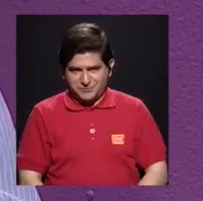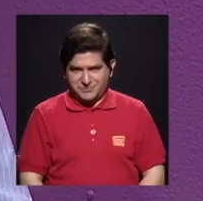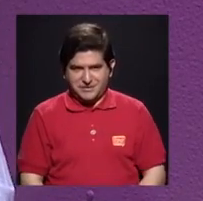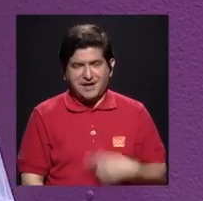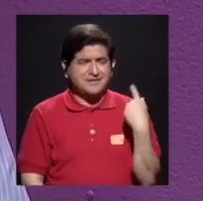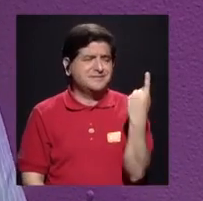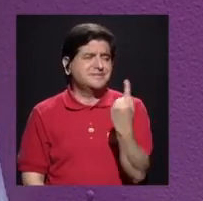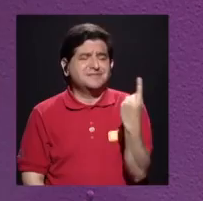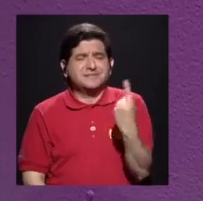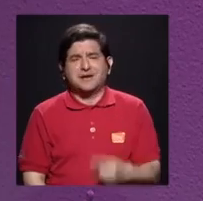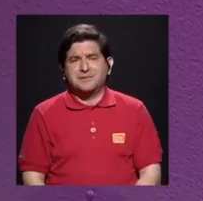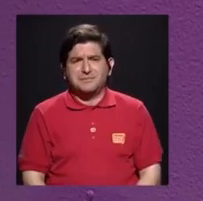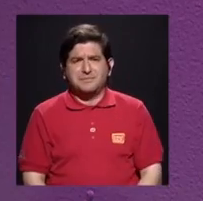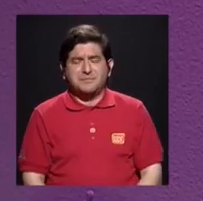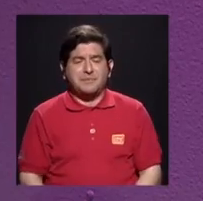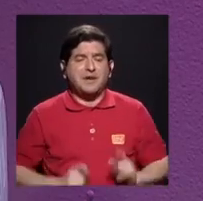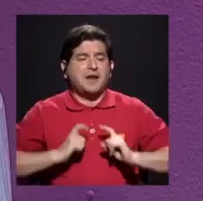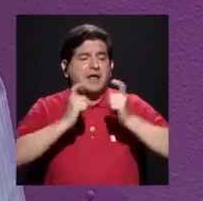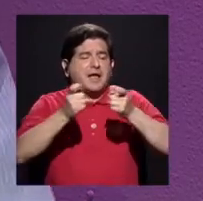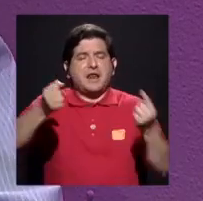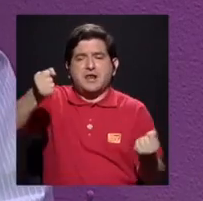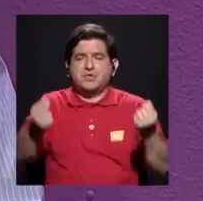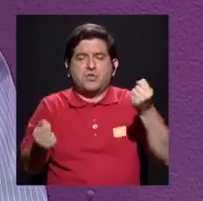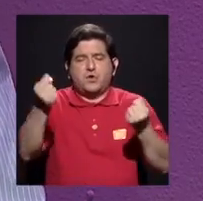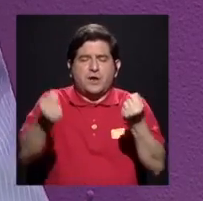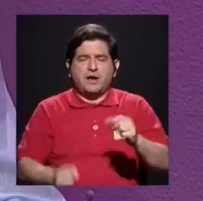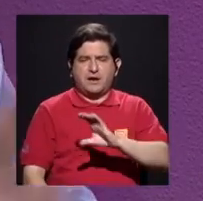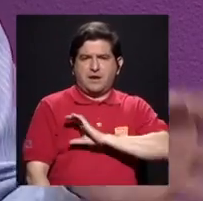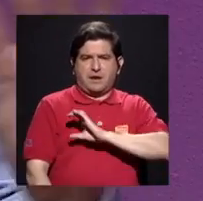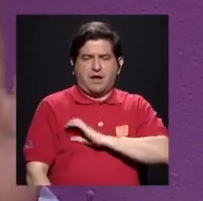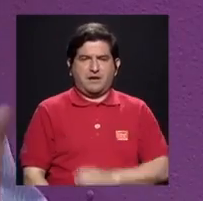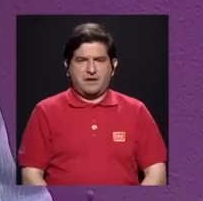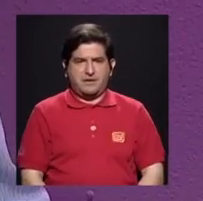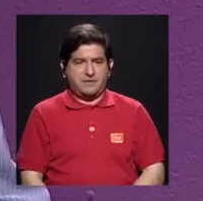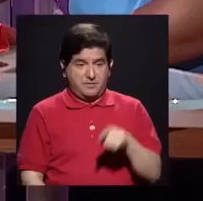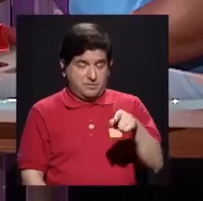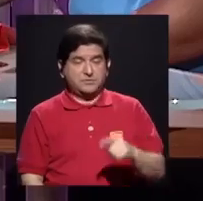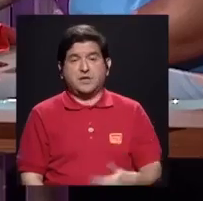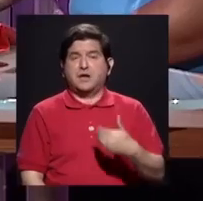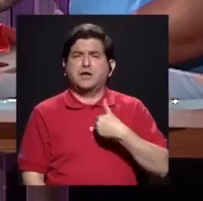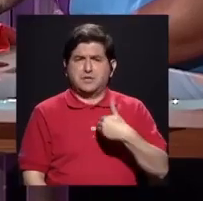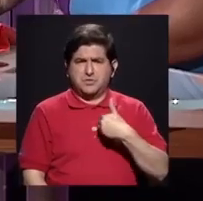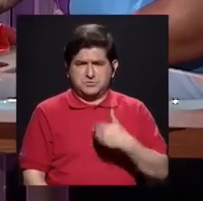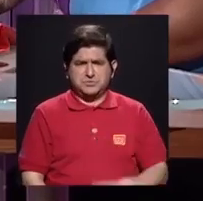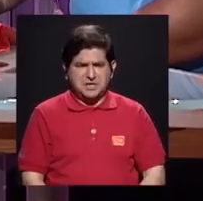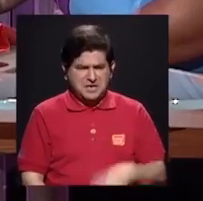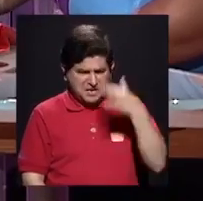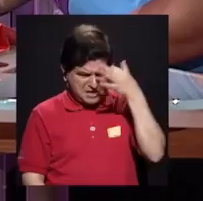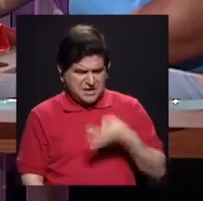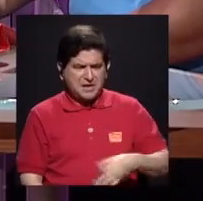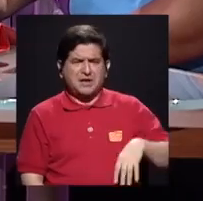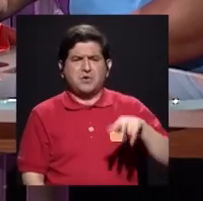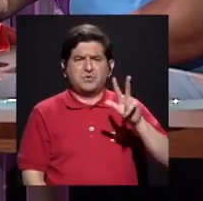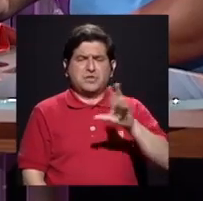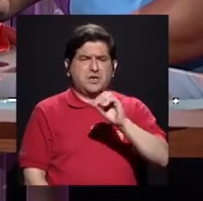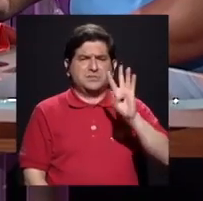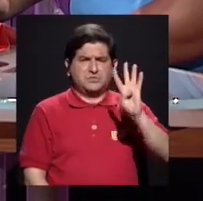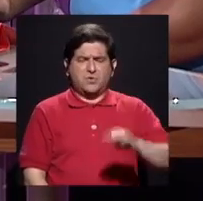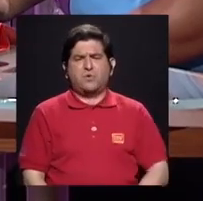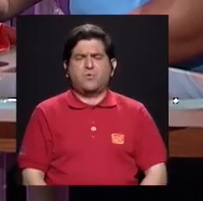puede se compra o que les donan patrullas por ejemplo van ellos tienen creo que son tres o cuatro capellanes